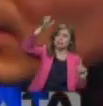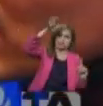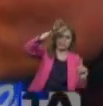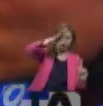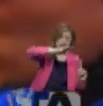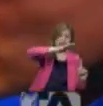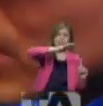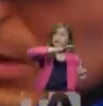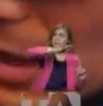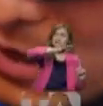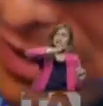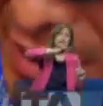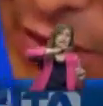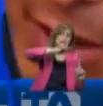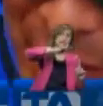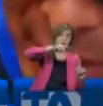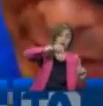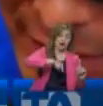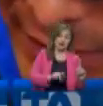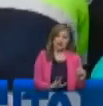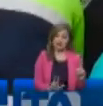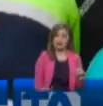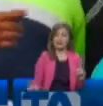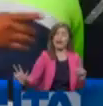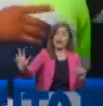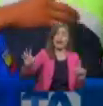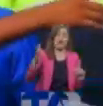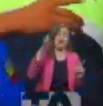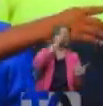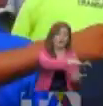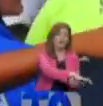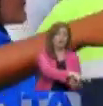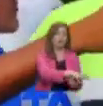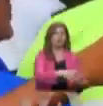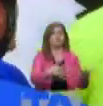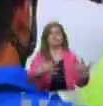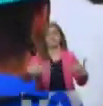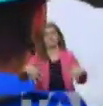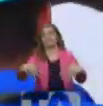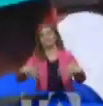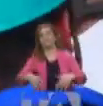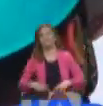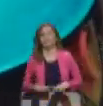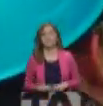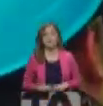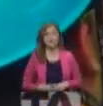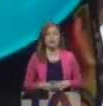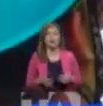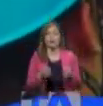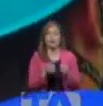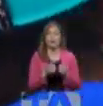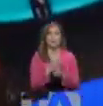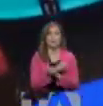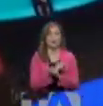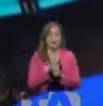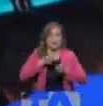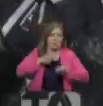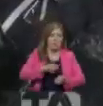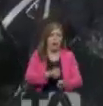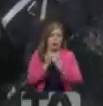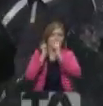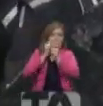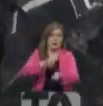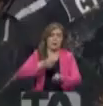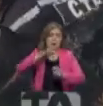y ahí sí vamos a comenzar a hacerlo manualmente. Unidades de rescate de la CTE y personal del GOE con palas, picos y